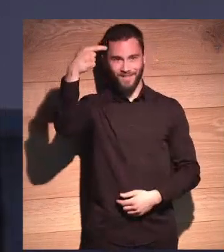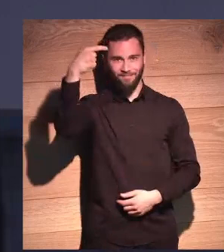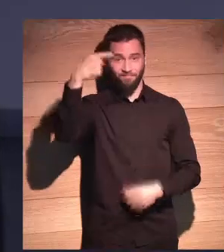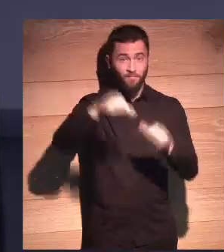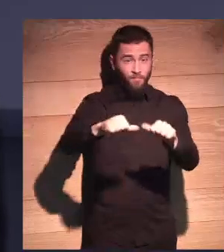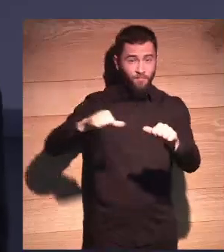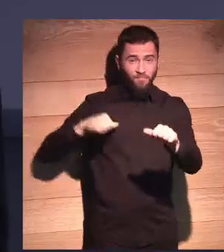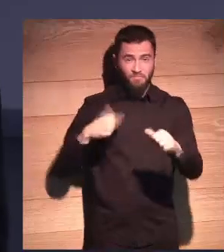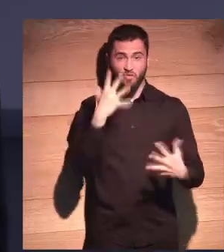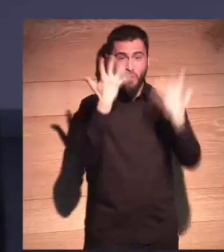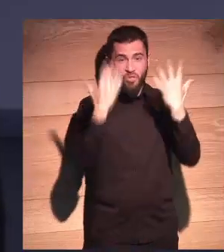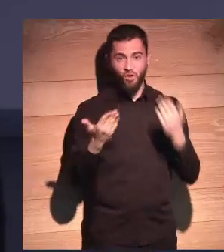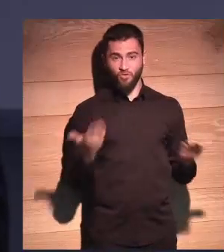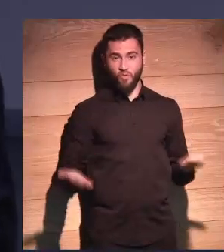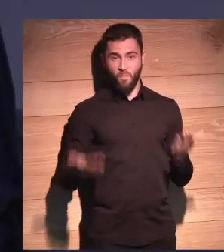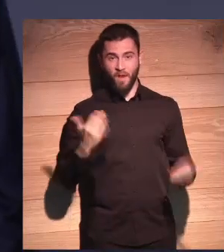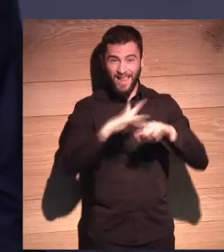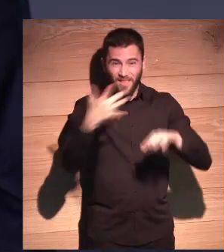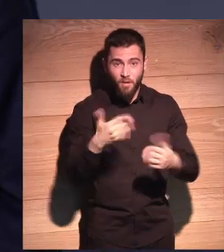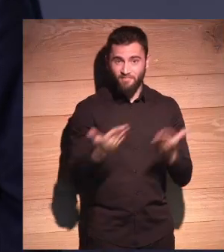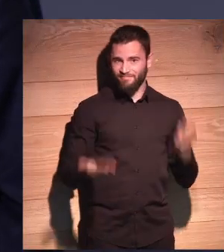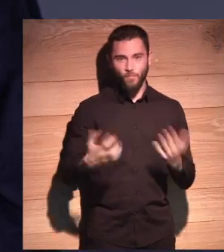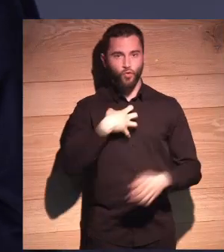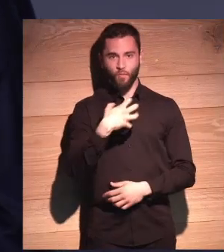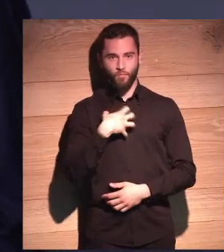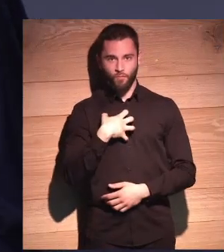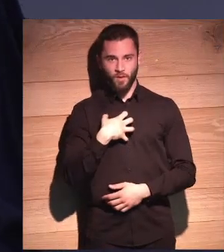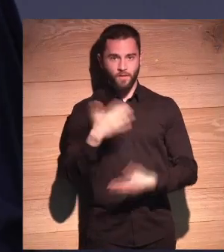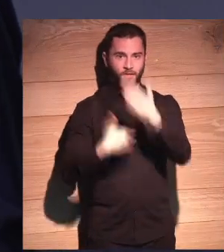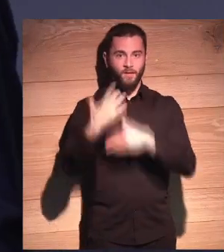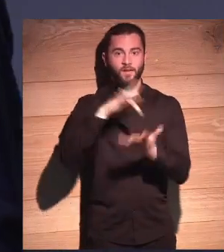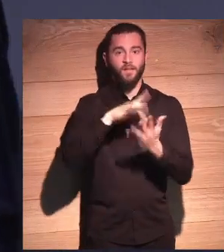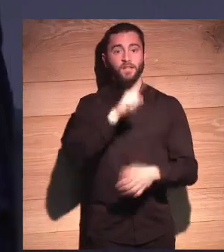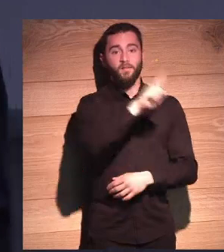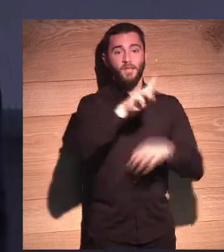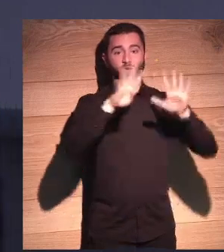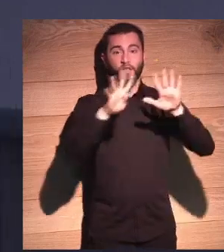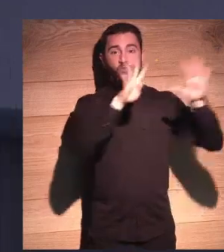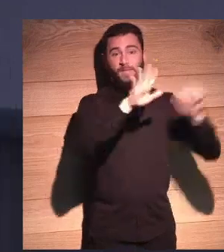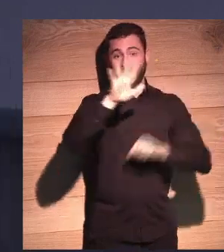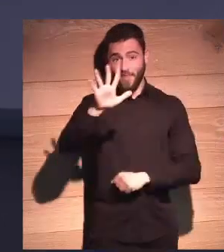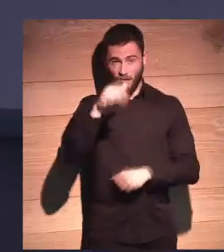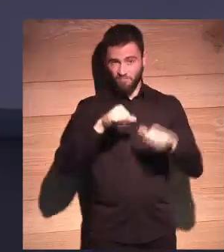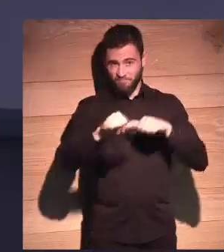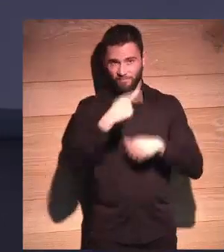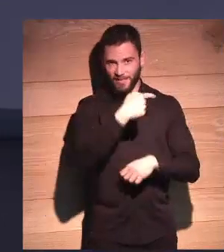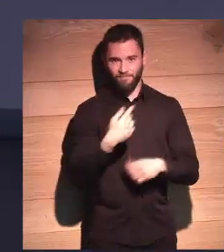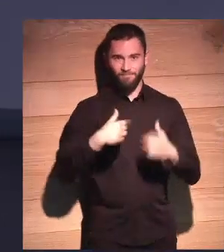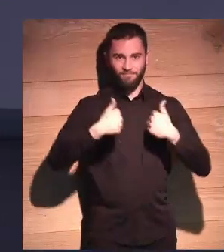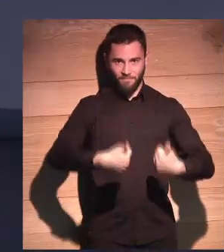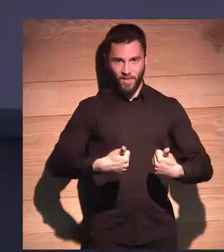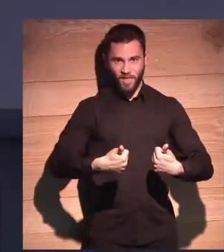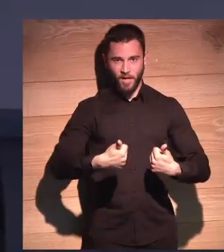ninguna revolución comparable a la revolución digital que empieza, por decir una fecha, en el año 95. De hecho,